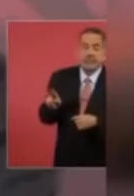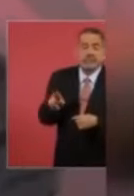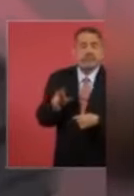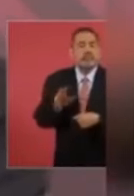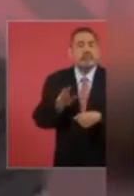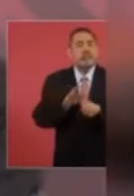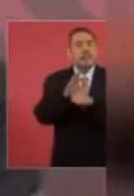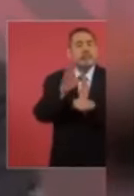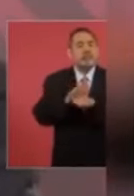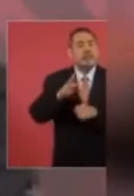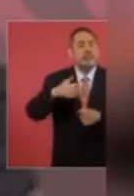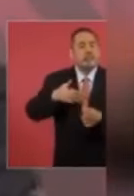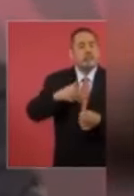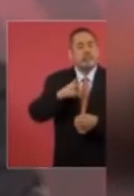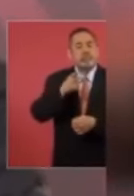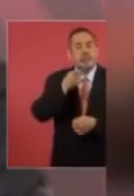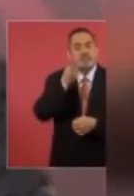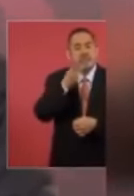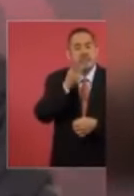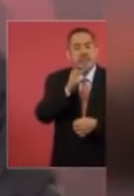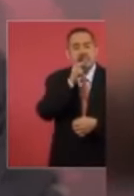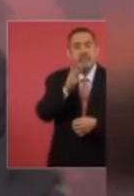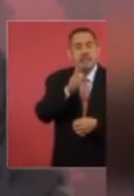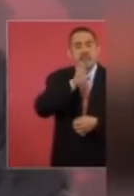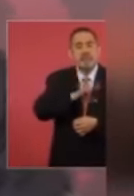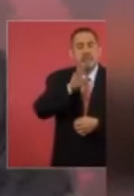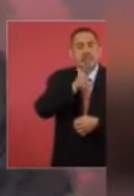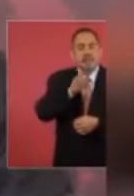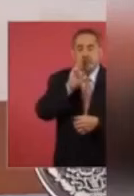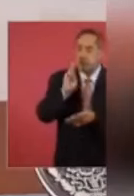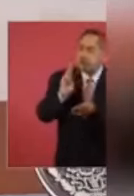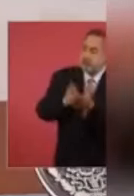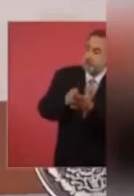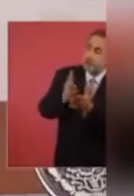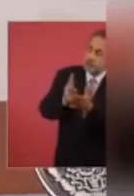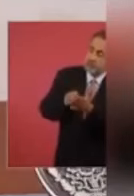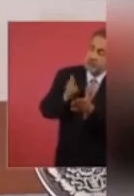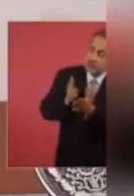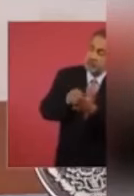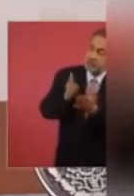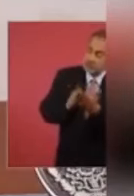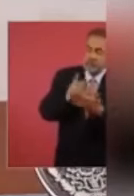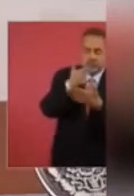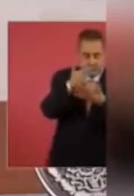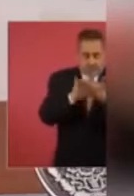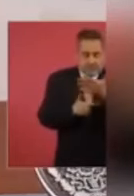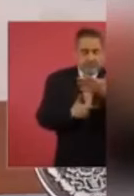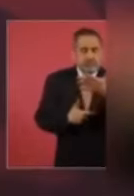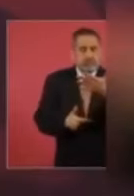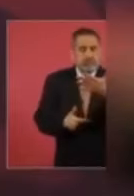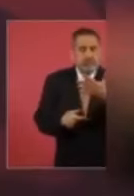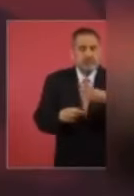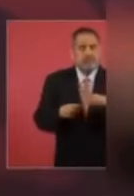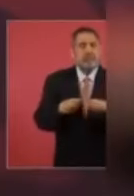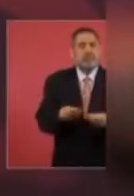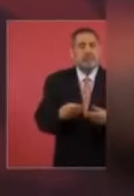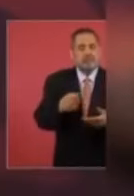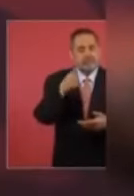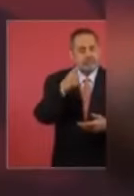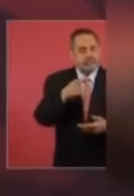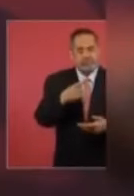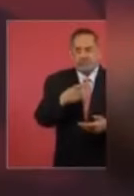resultados perjudicar la elección esto es un fraude electoral que está orquestando el poder